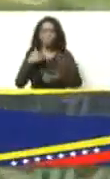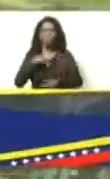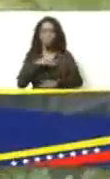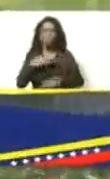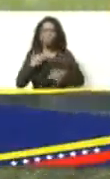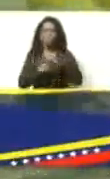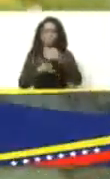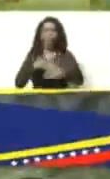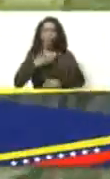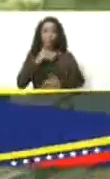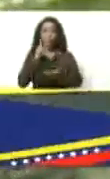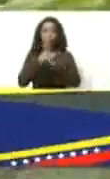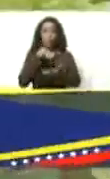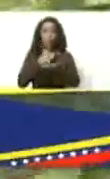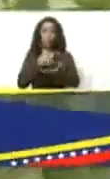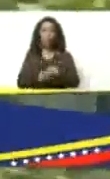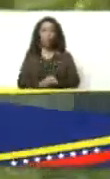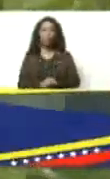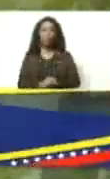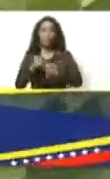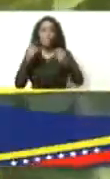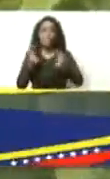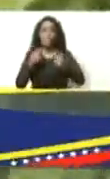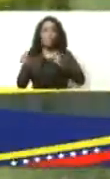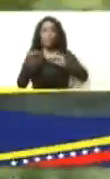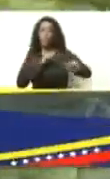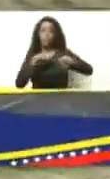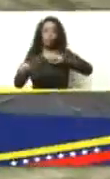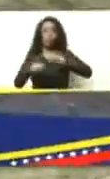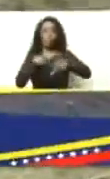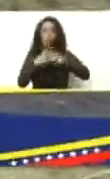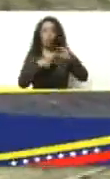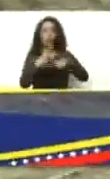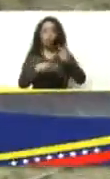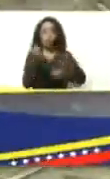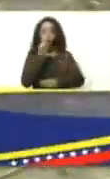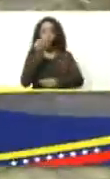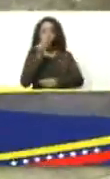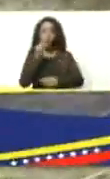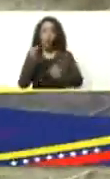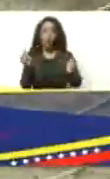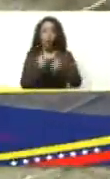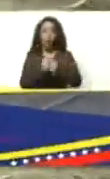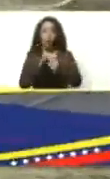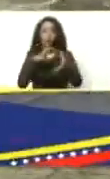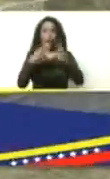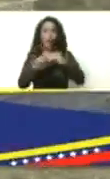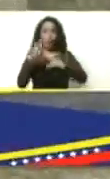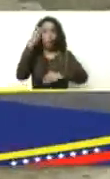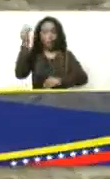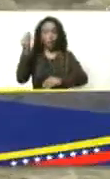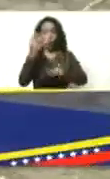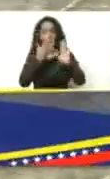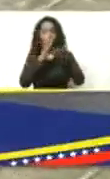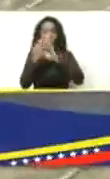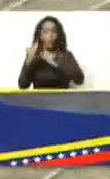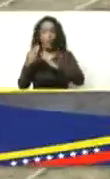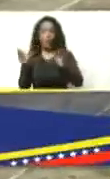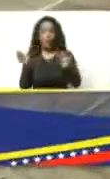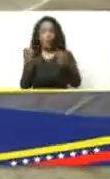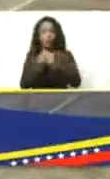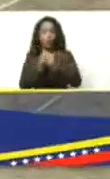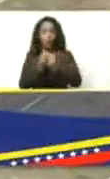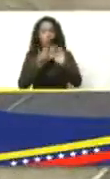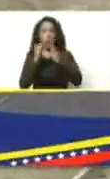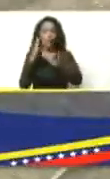a poder participar activamente en la producción agroalimentaria con los CLAP, con los consejos comunales, con las comunas,